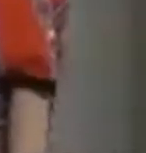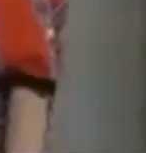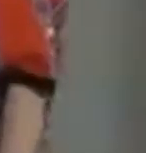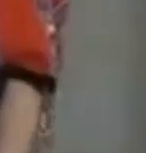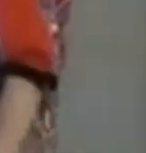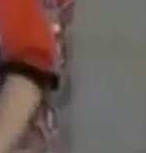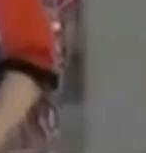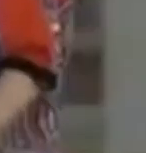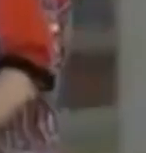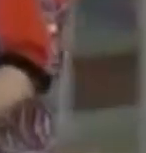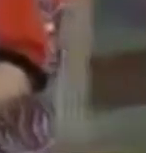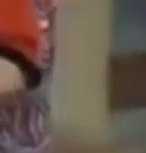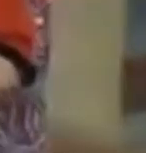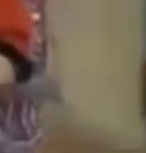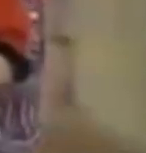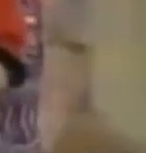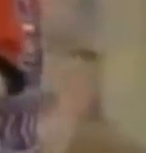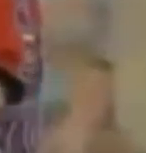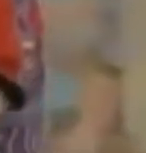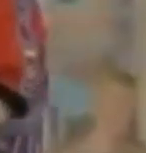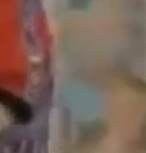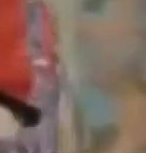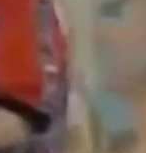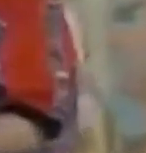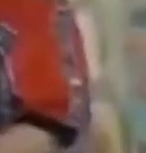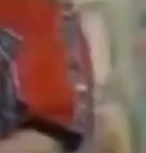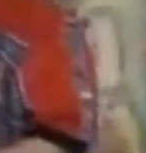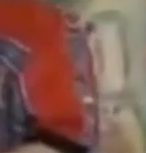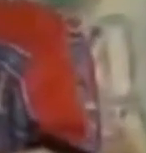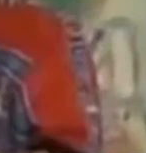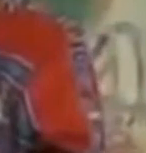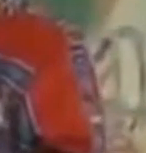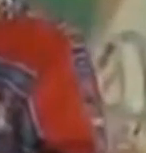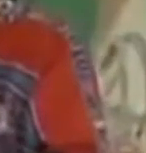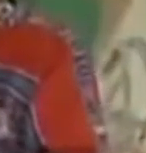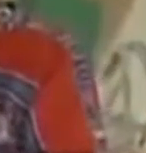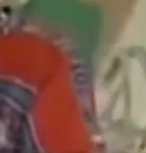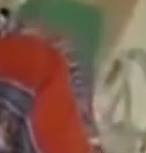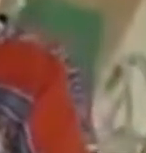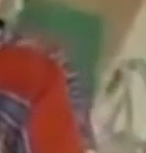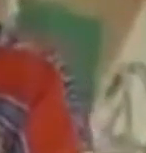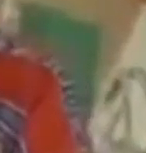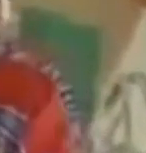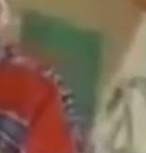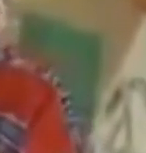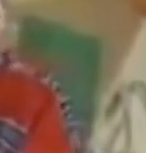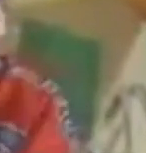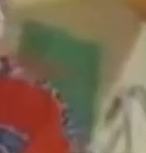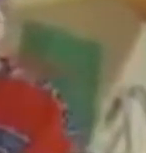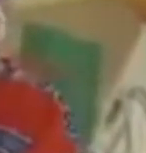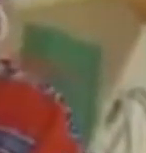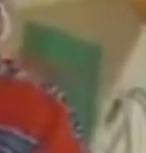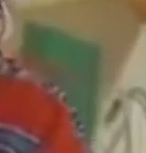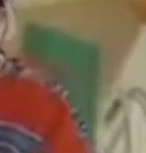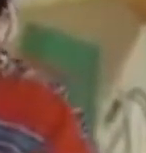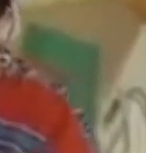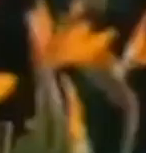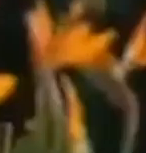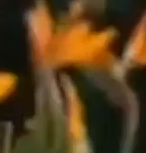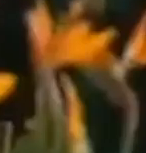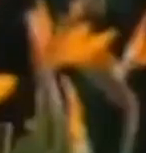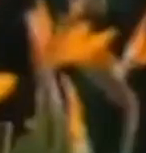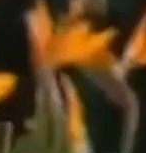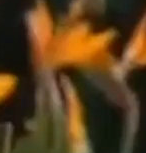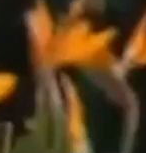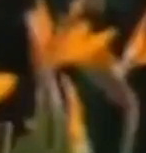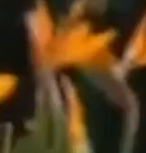es considerado hasta ahora el galardón más importante que se ha dado a la memoria de los pueblos indígenas. A 25 años de aquel suceso, Rigoberta se